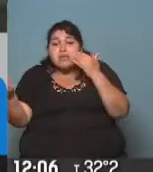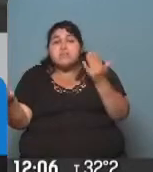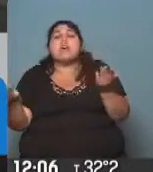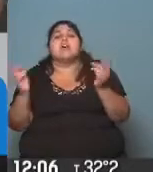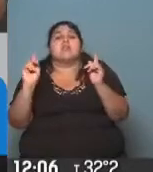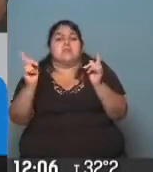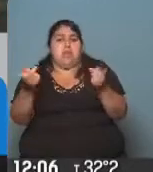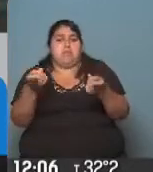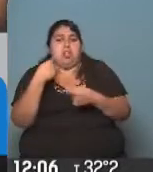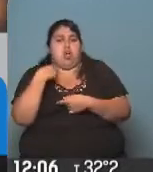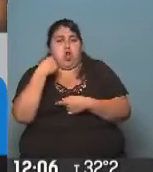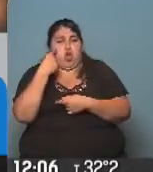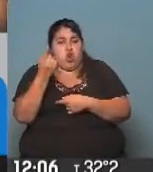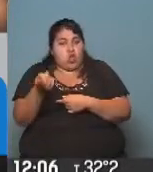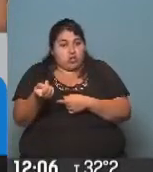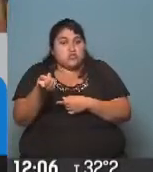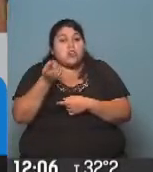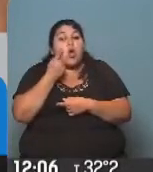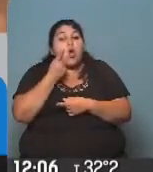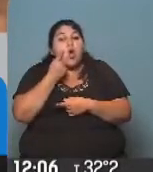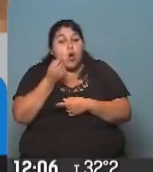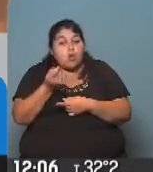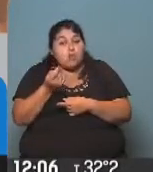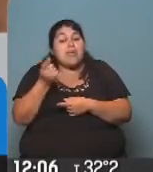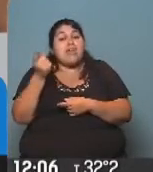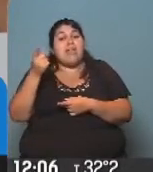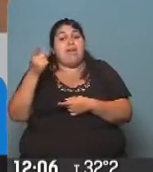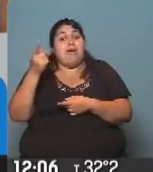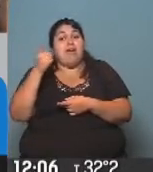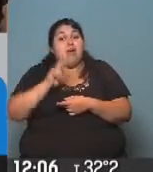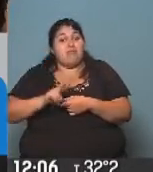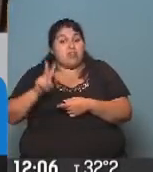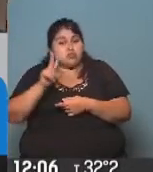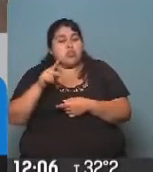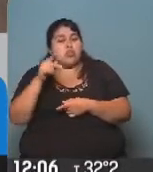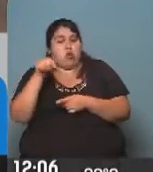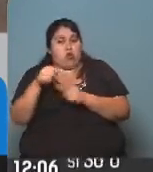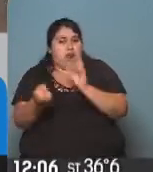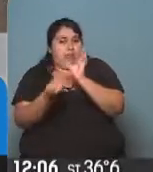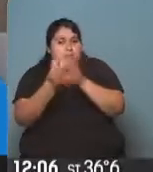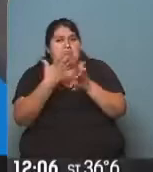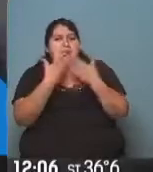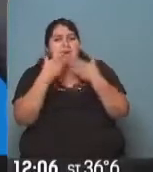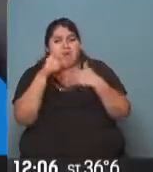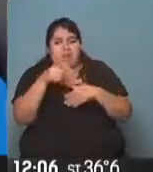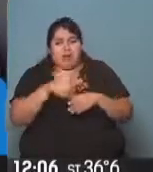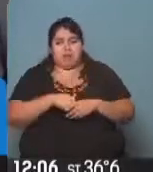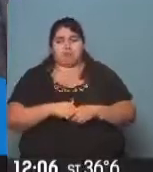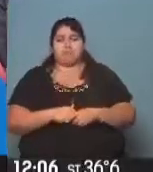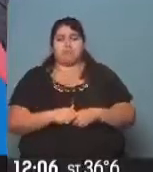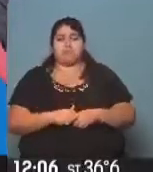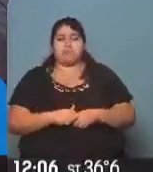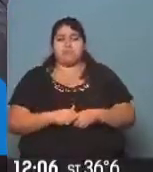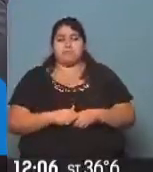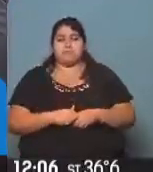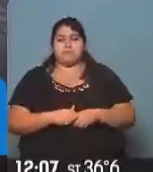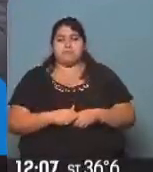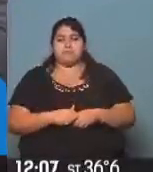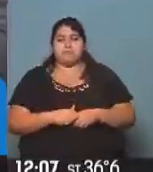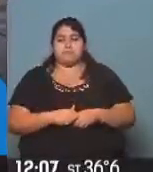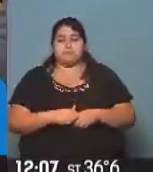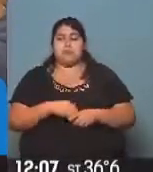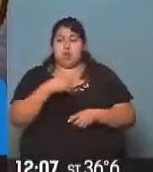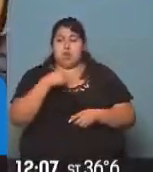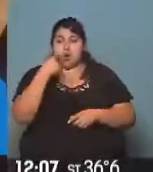a nelson esto decían durante esta mañana respecto a lo ocurrido primero que conocía el digamos